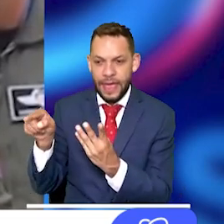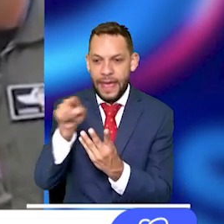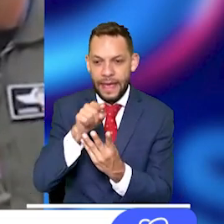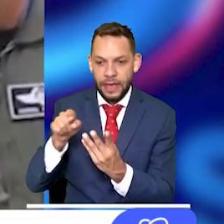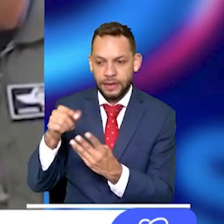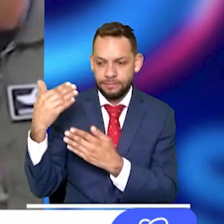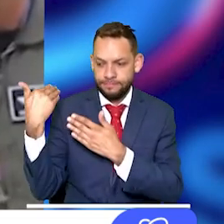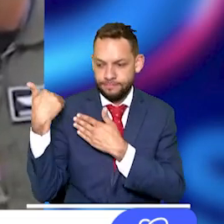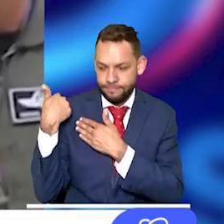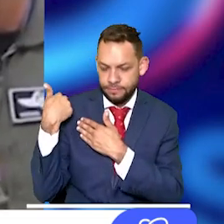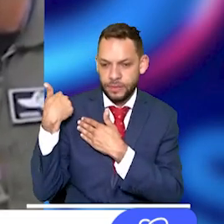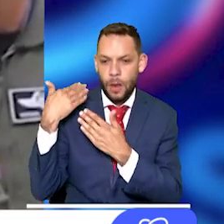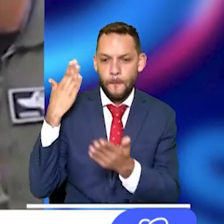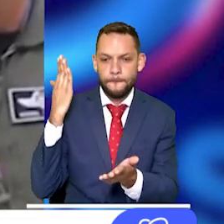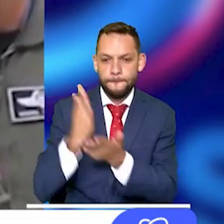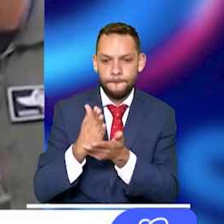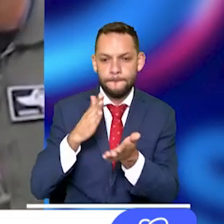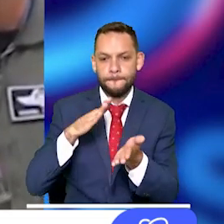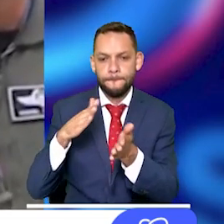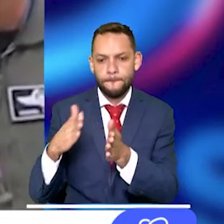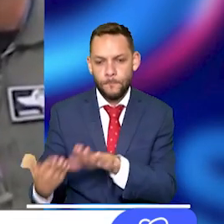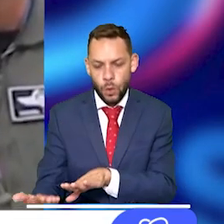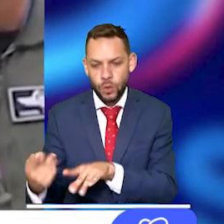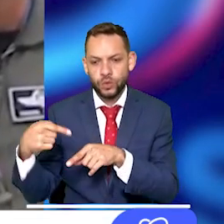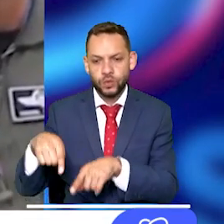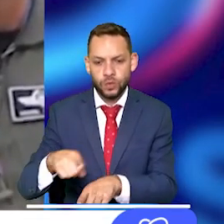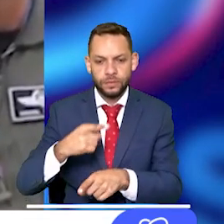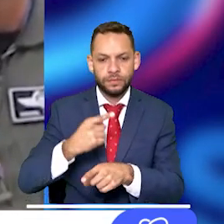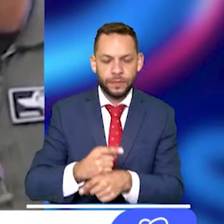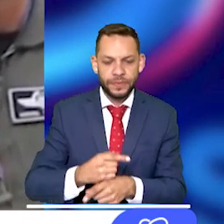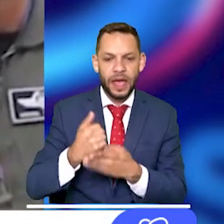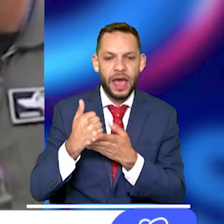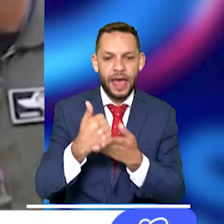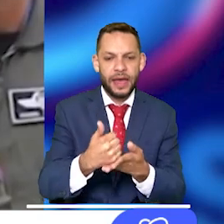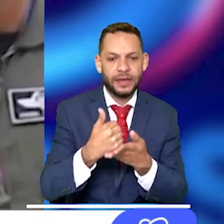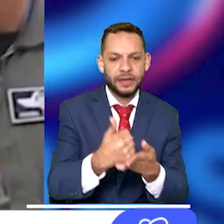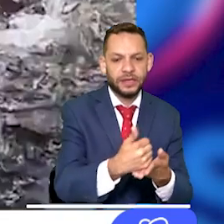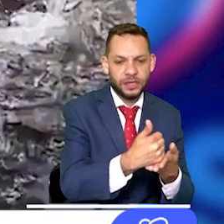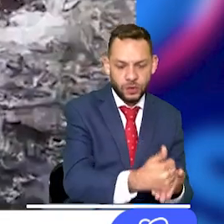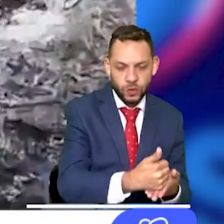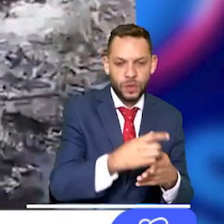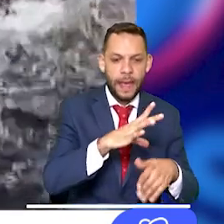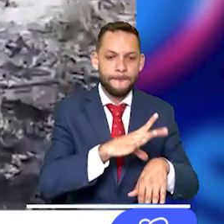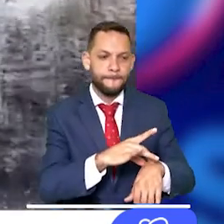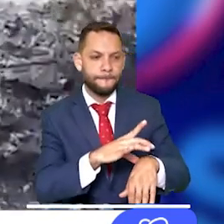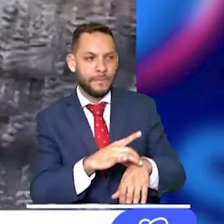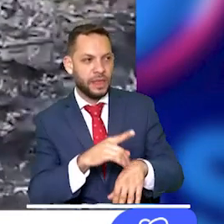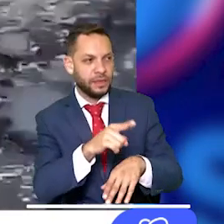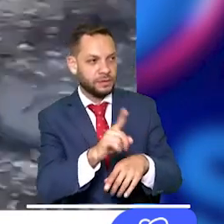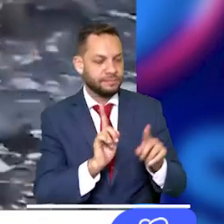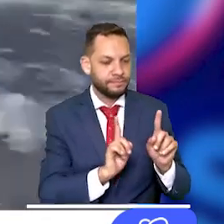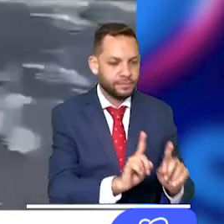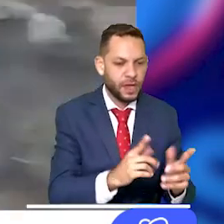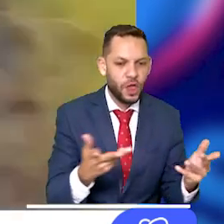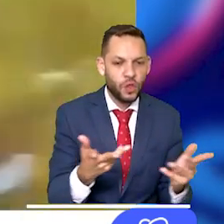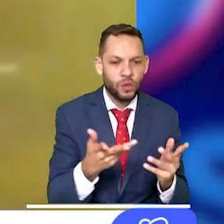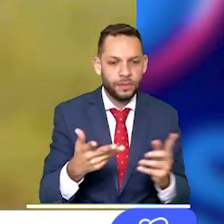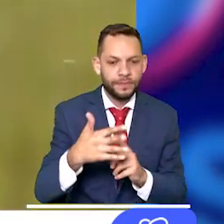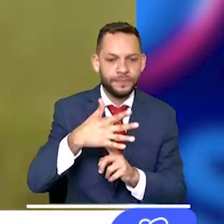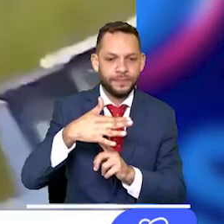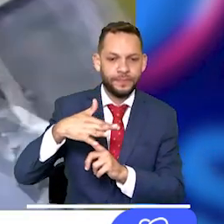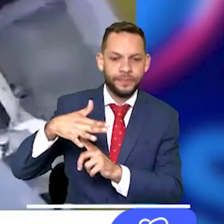entregaron su vida en el cumplimiento de una misión de evacuación aeromédica humanitaria los hechos sucedieron en la Vereda